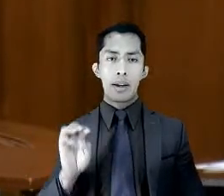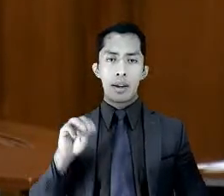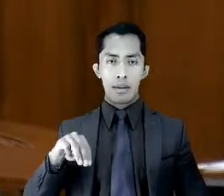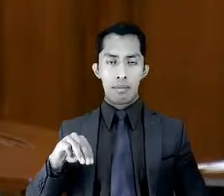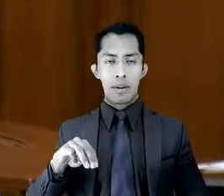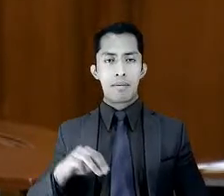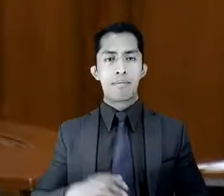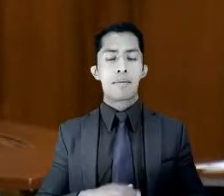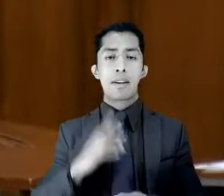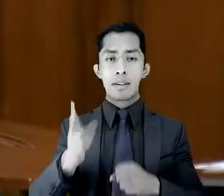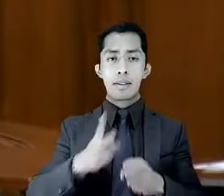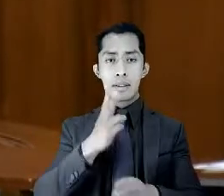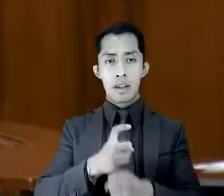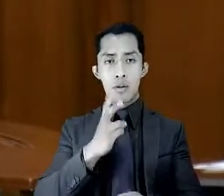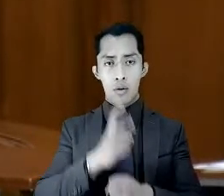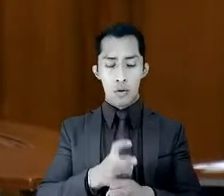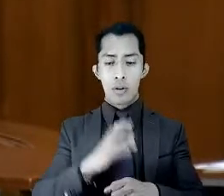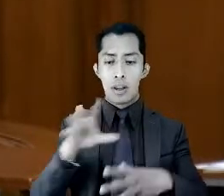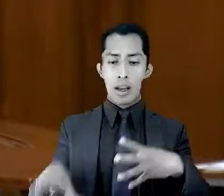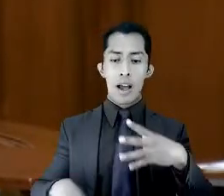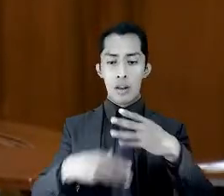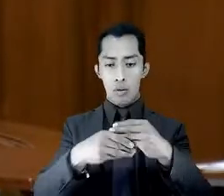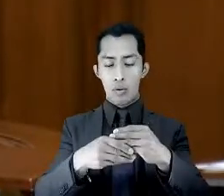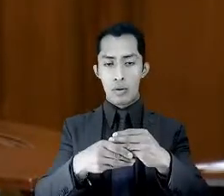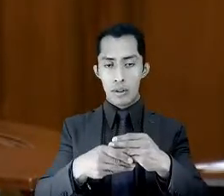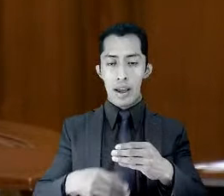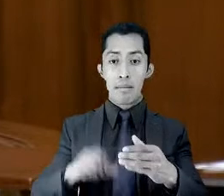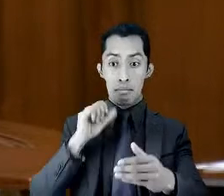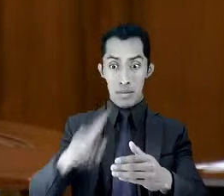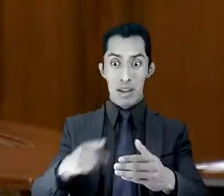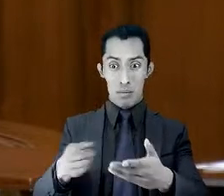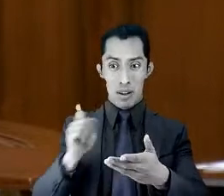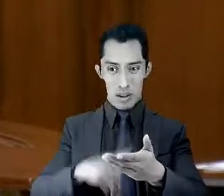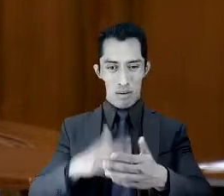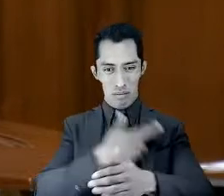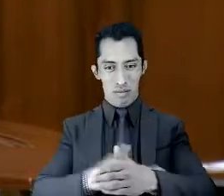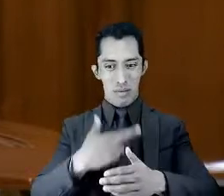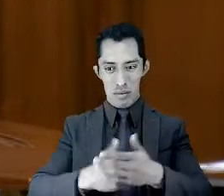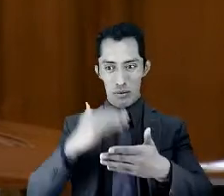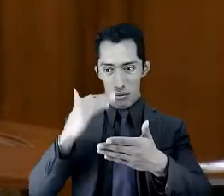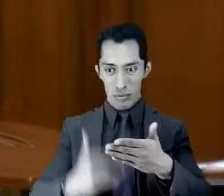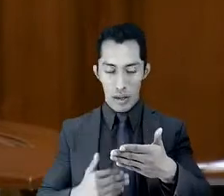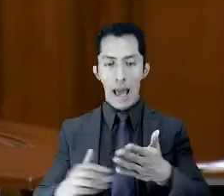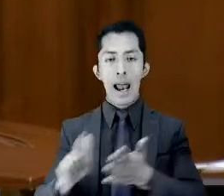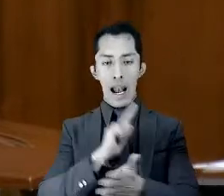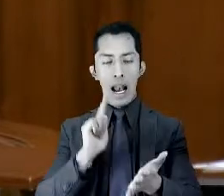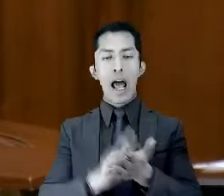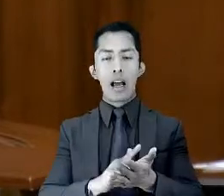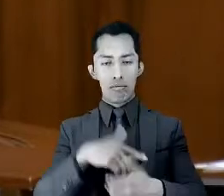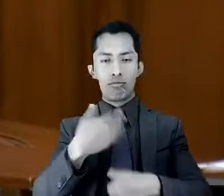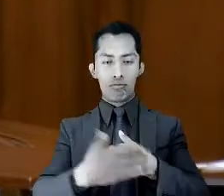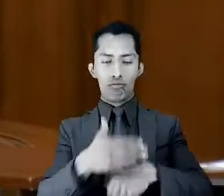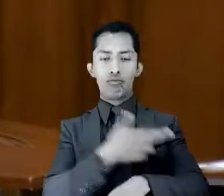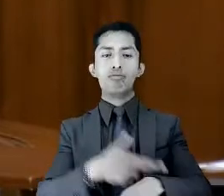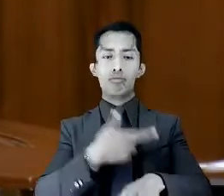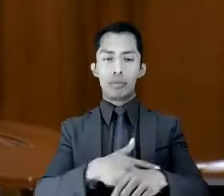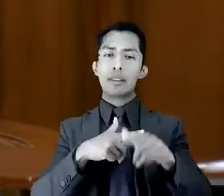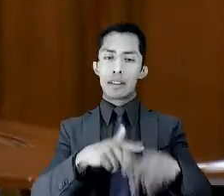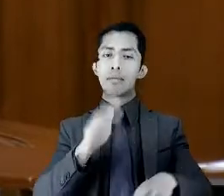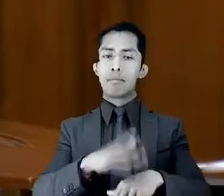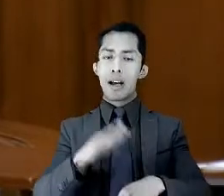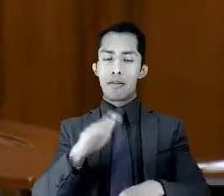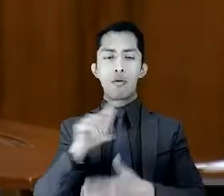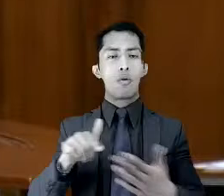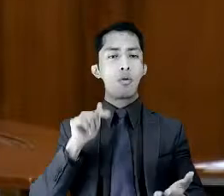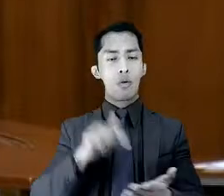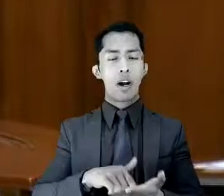México. Segundo, se adjunta el proyecto de decreto por los efectos legales correspondientes, dado